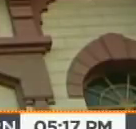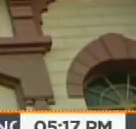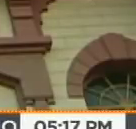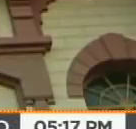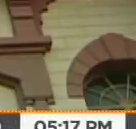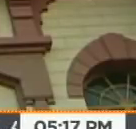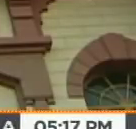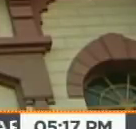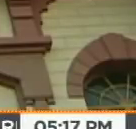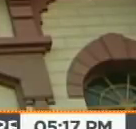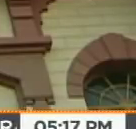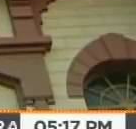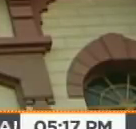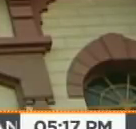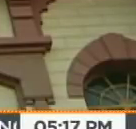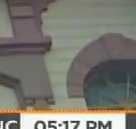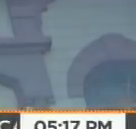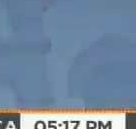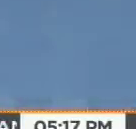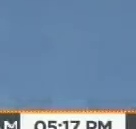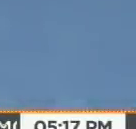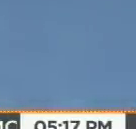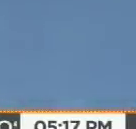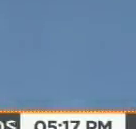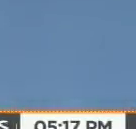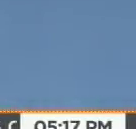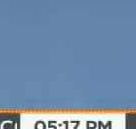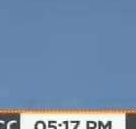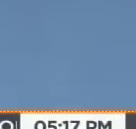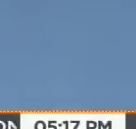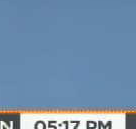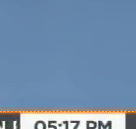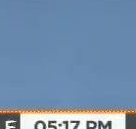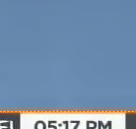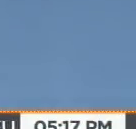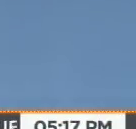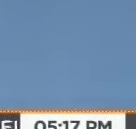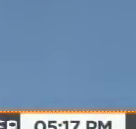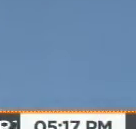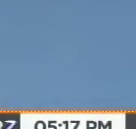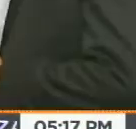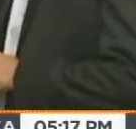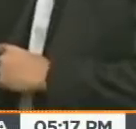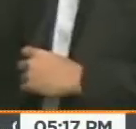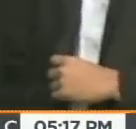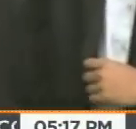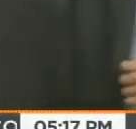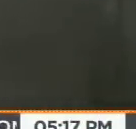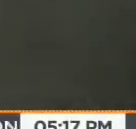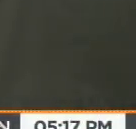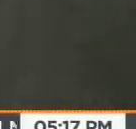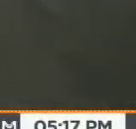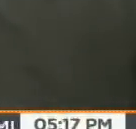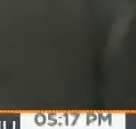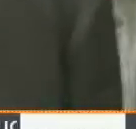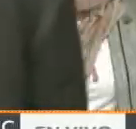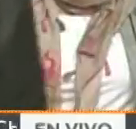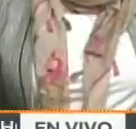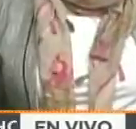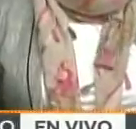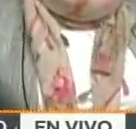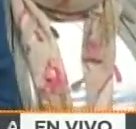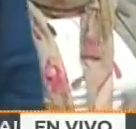Transmitimos a esta hora desde el cuartel de la montaña en la popular parroquia 23 de enero, lugar emblemático e histórico